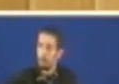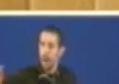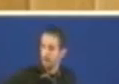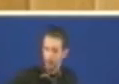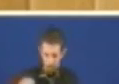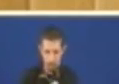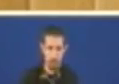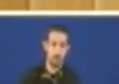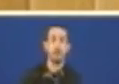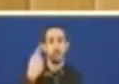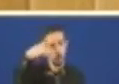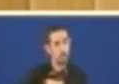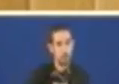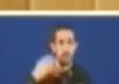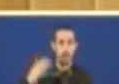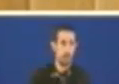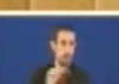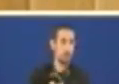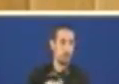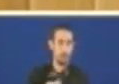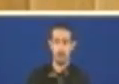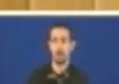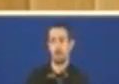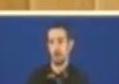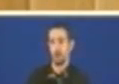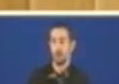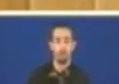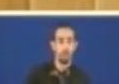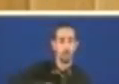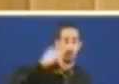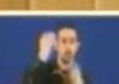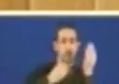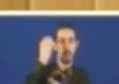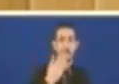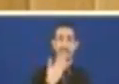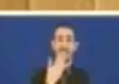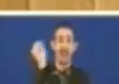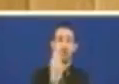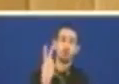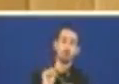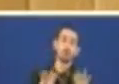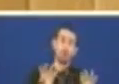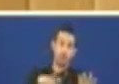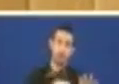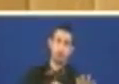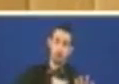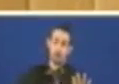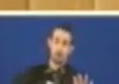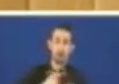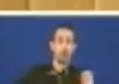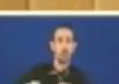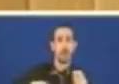que iso non pode ser así. Nos pensamos que se no ano 2009 a Comisión do Mercado de